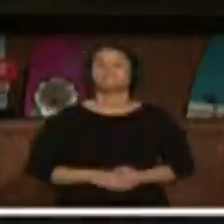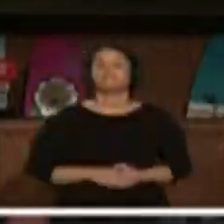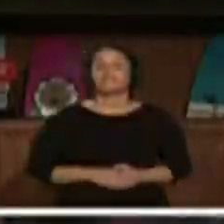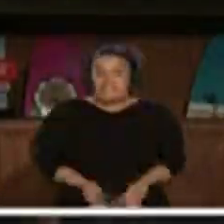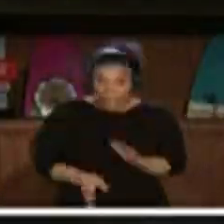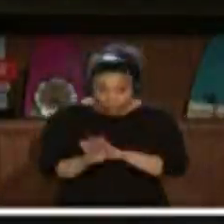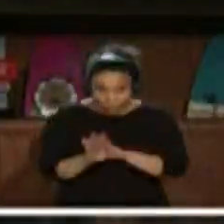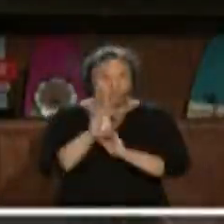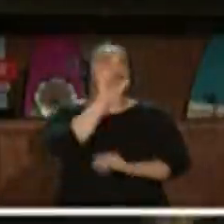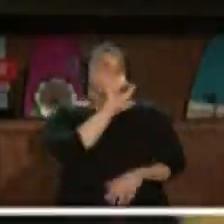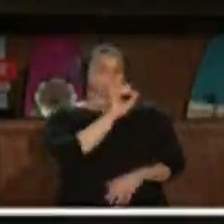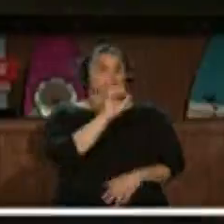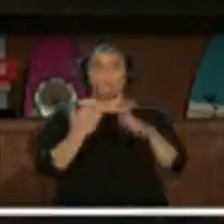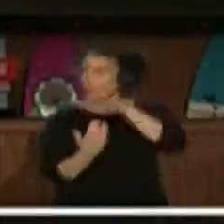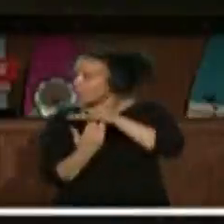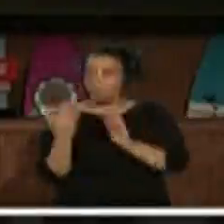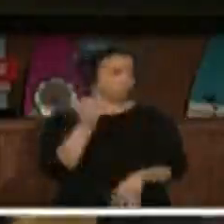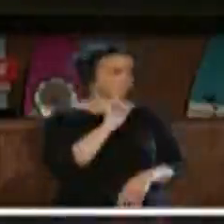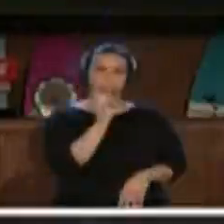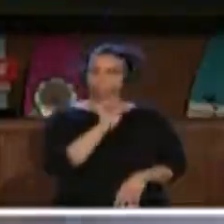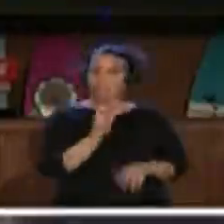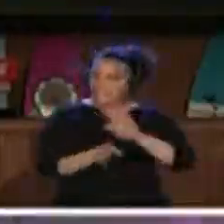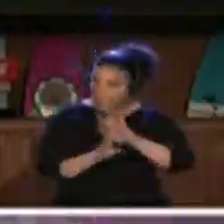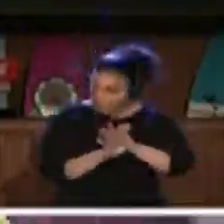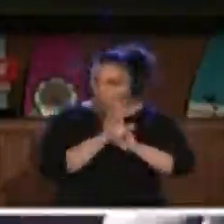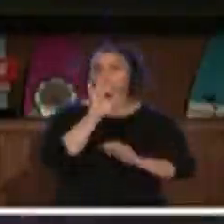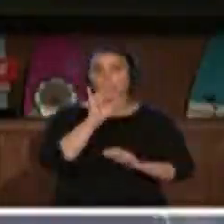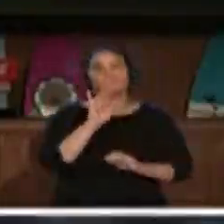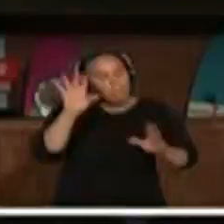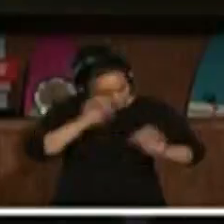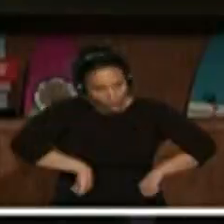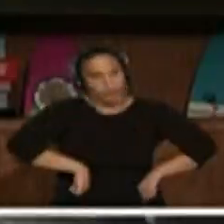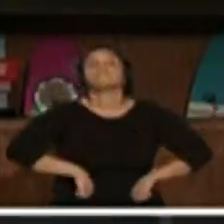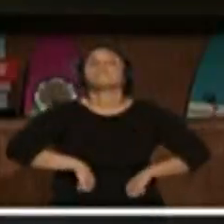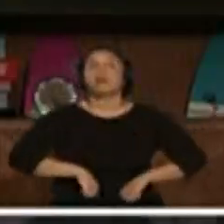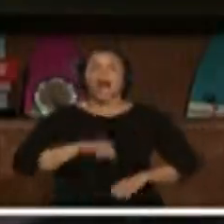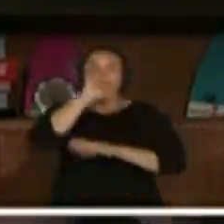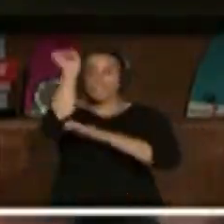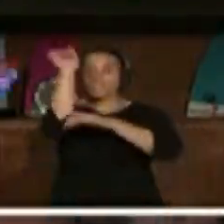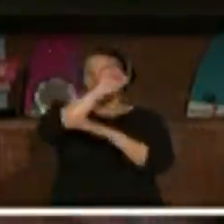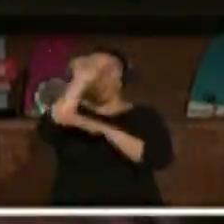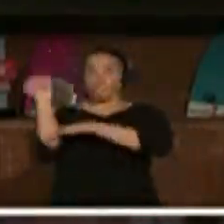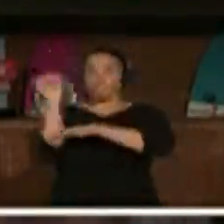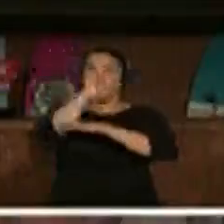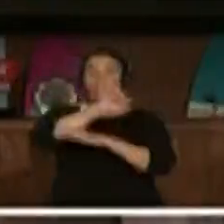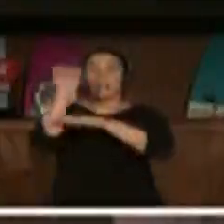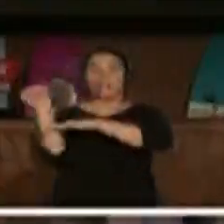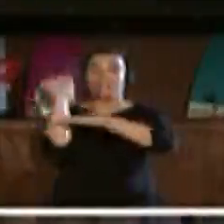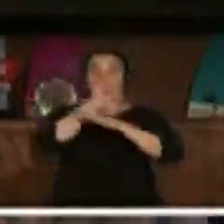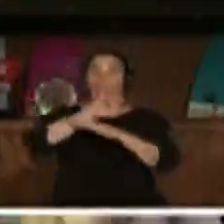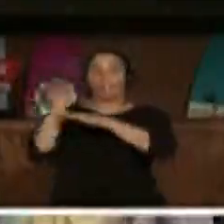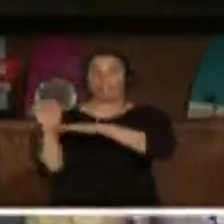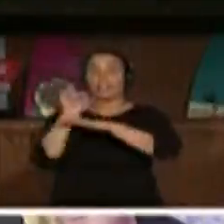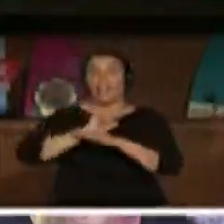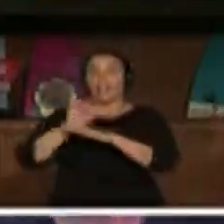¡A seguimos! ¡Así! ¡A paramos! ¡A no! ¡A seguimos! ¡A pobale! ¡Agacha! ¡Agáchate! ¡Agacha!